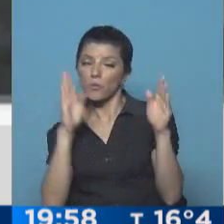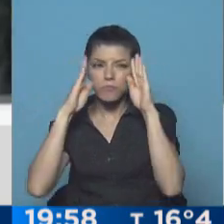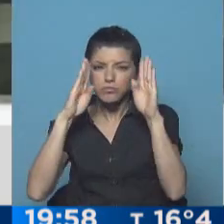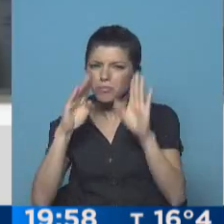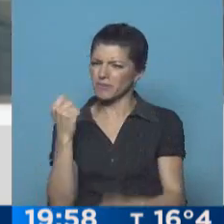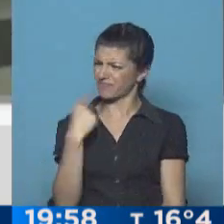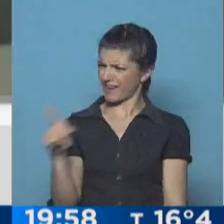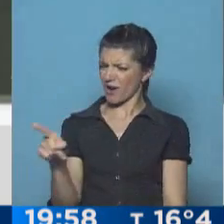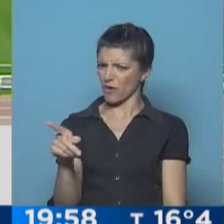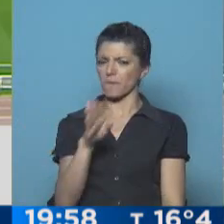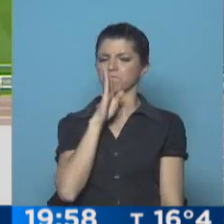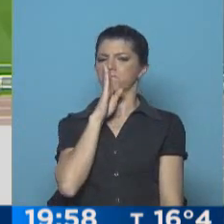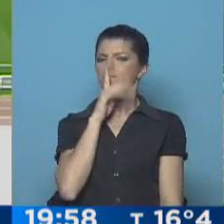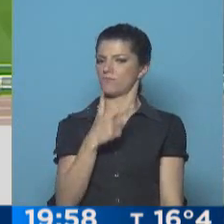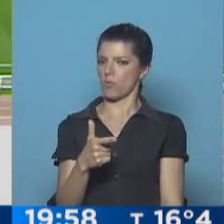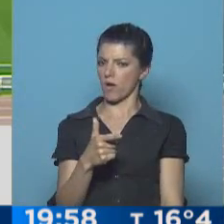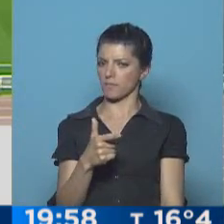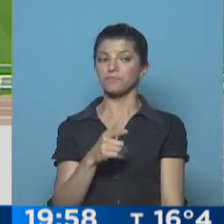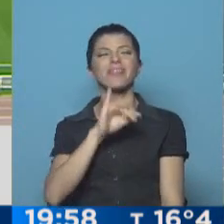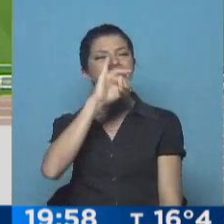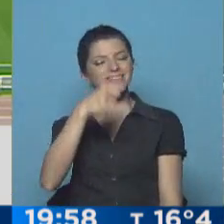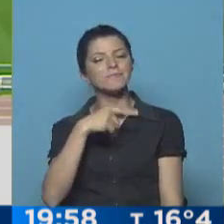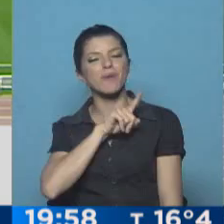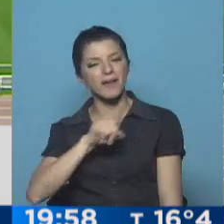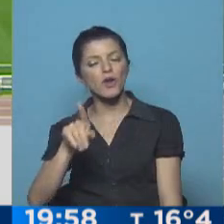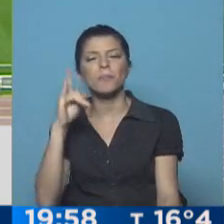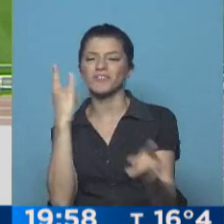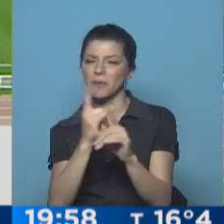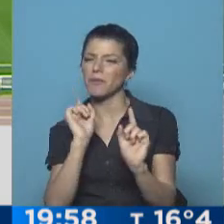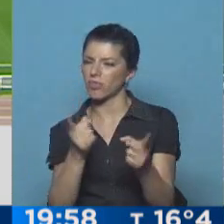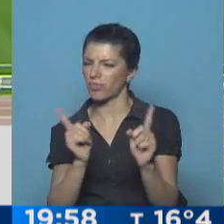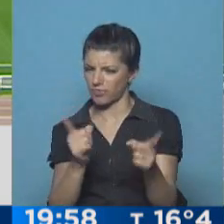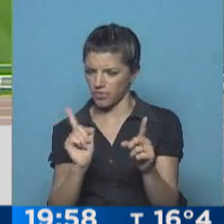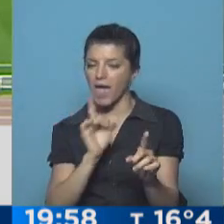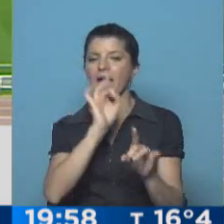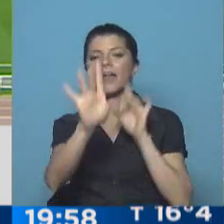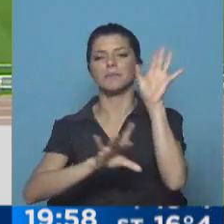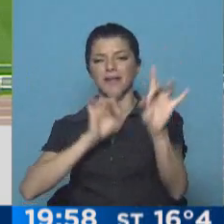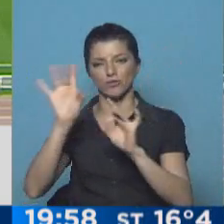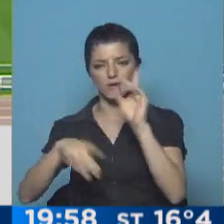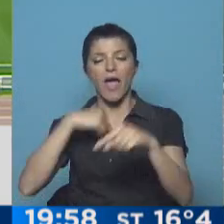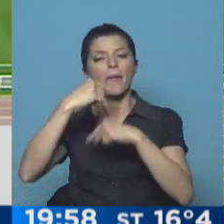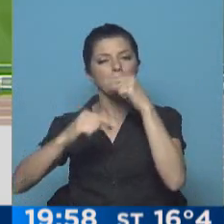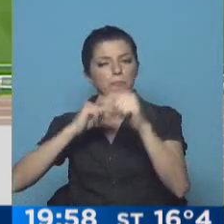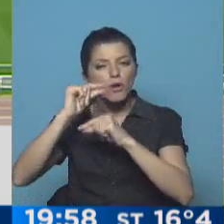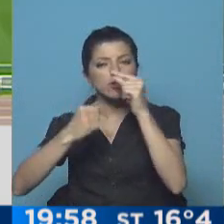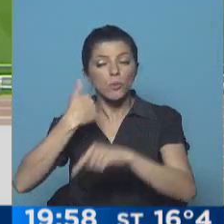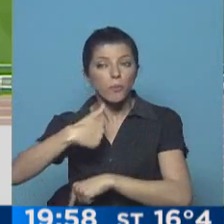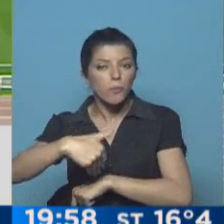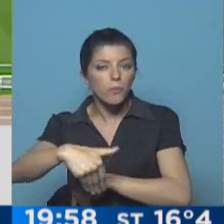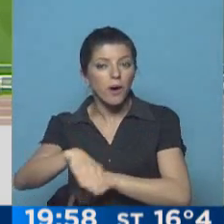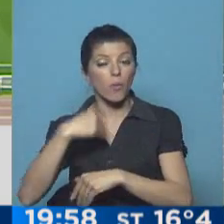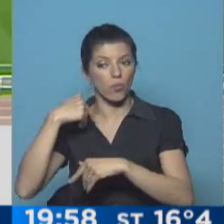raro igual Es raro pero vos fíjate siempre pasa lo mismo con las eliminatorias se va creciendo la expectativa una